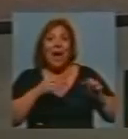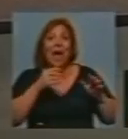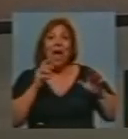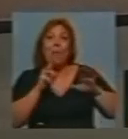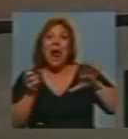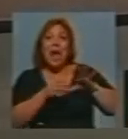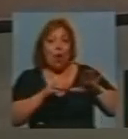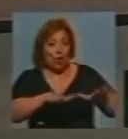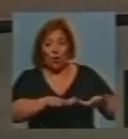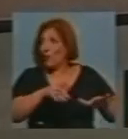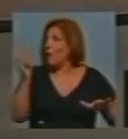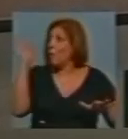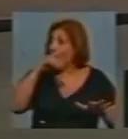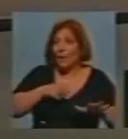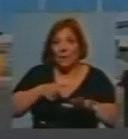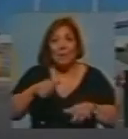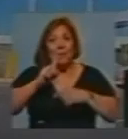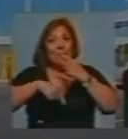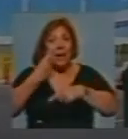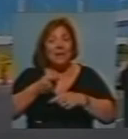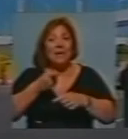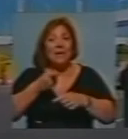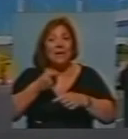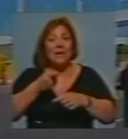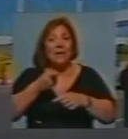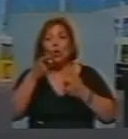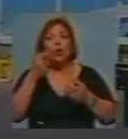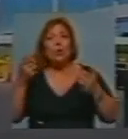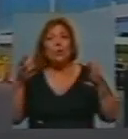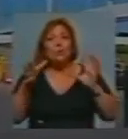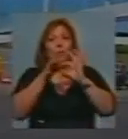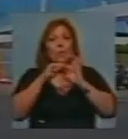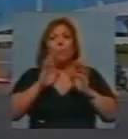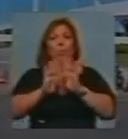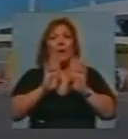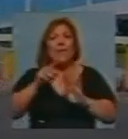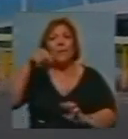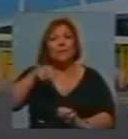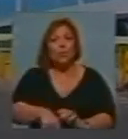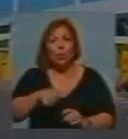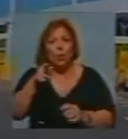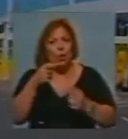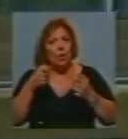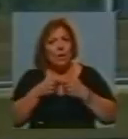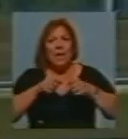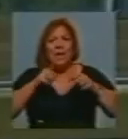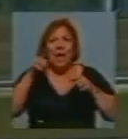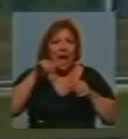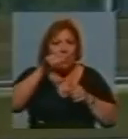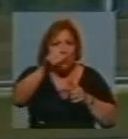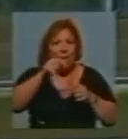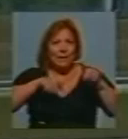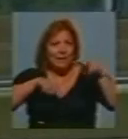realizarán mañana los trabajadores son en contra de la asociación CANCAP Consorcio Puertas del Sur, que gestiona el aeropuerto de Carrasco,